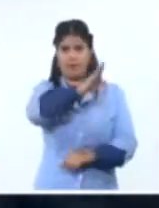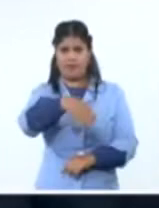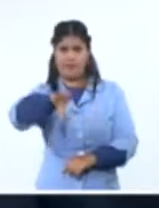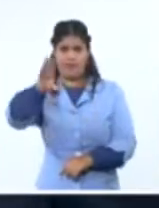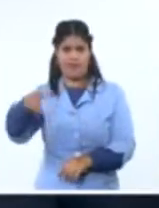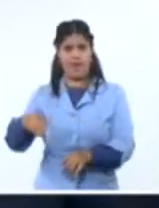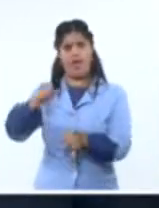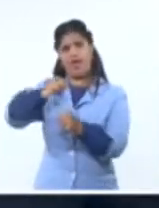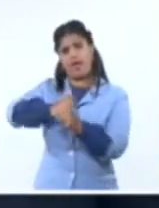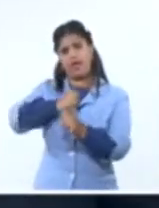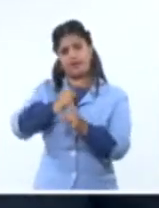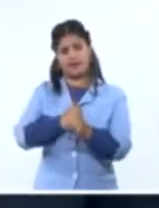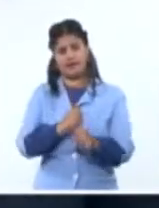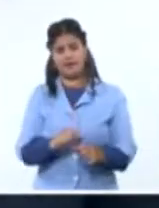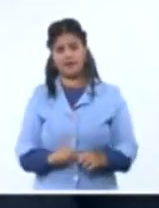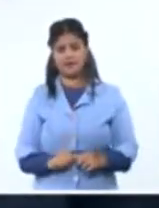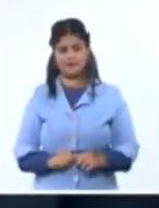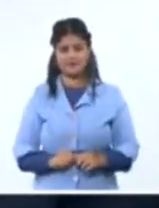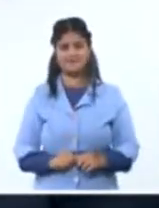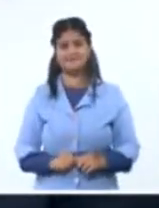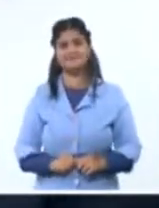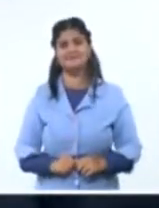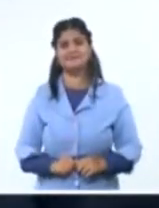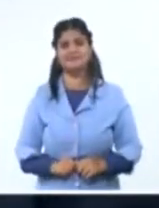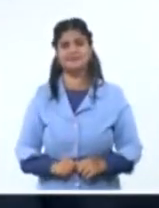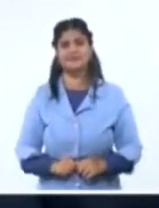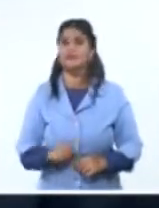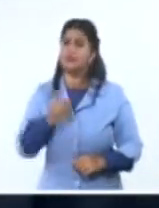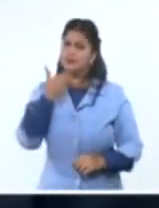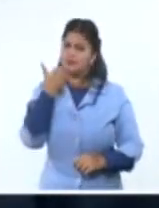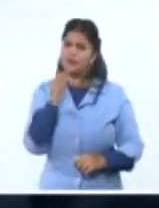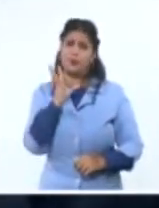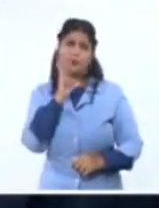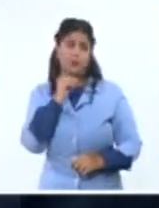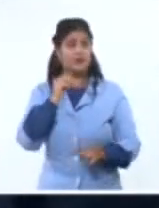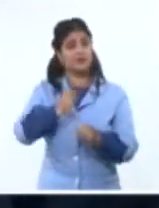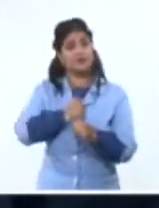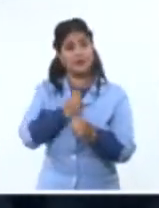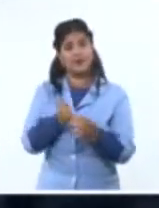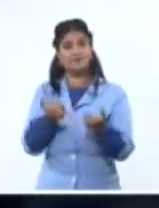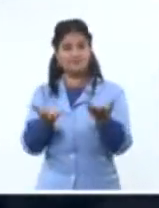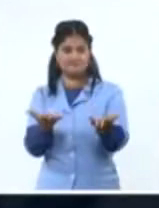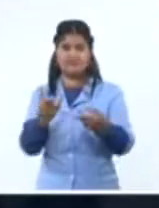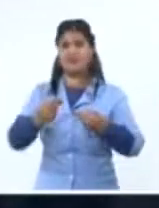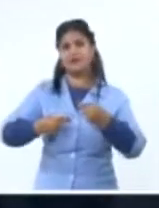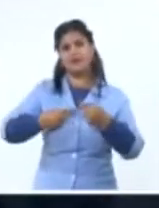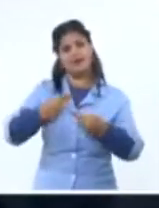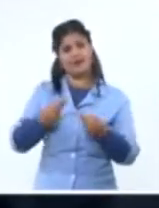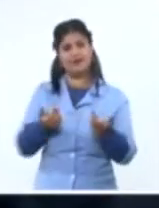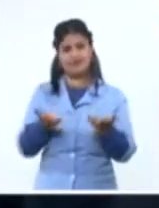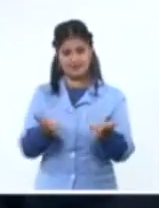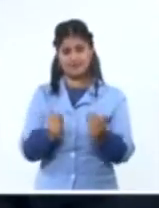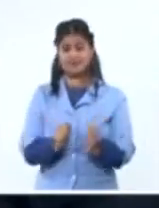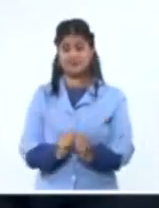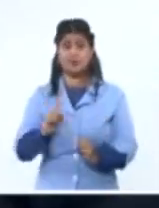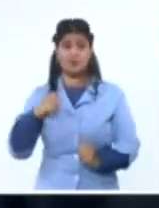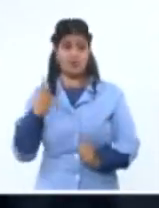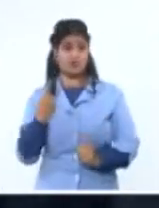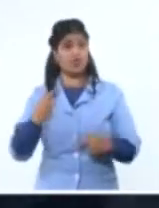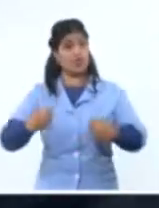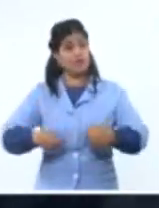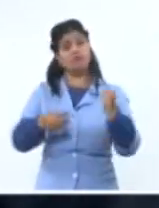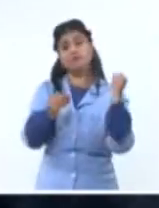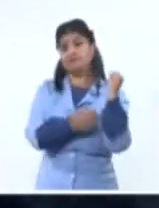resultados muy loables. Creo que ustedes se convierten en un referente importante para lo que hay que hacer permanentemente. Y nosotros tenemos que seguir